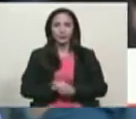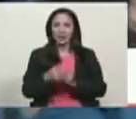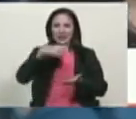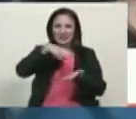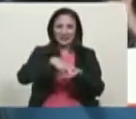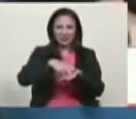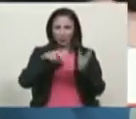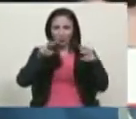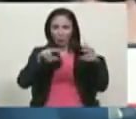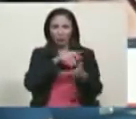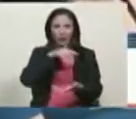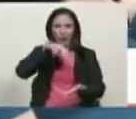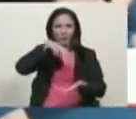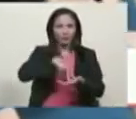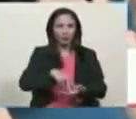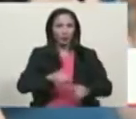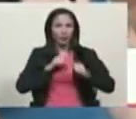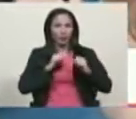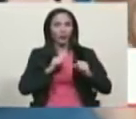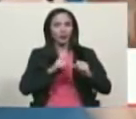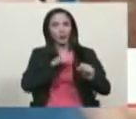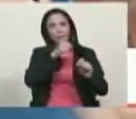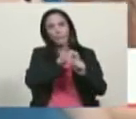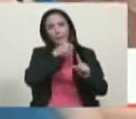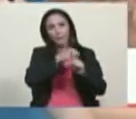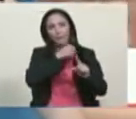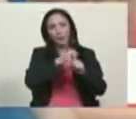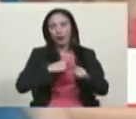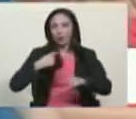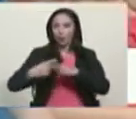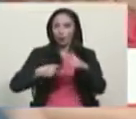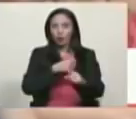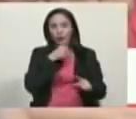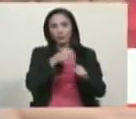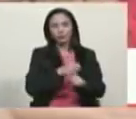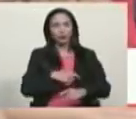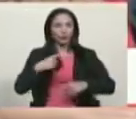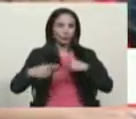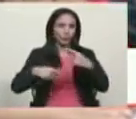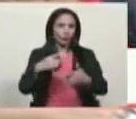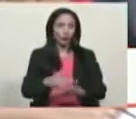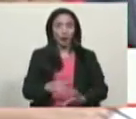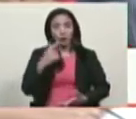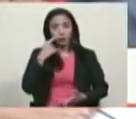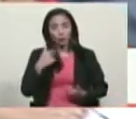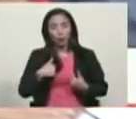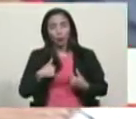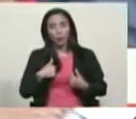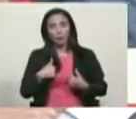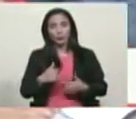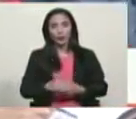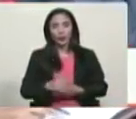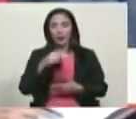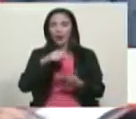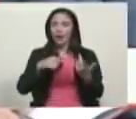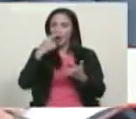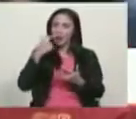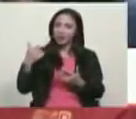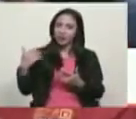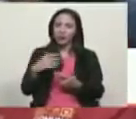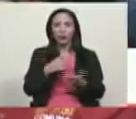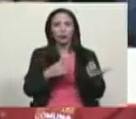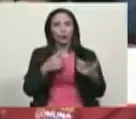rendirse, que lucha, que batalla permanentemente. He estado siguiendo este encuentro